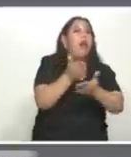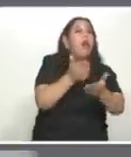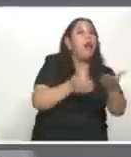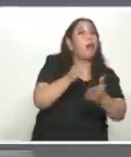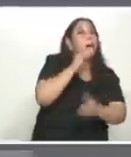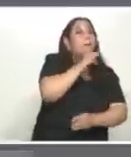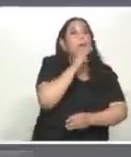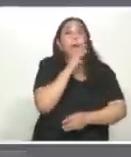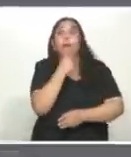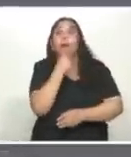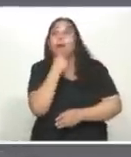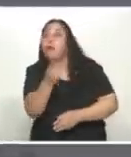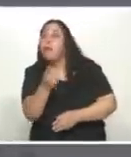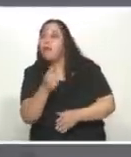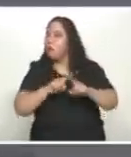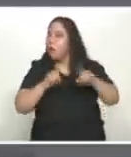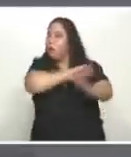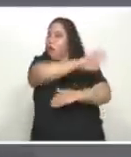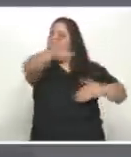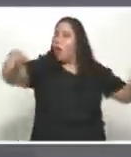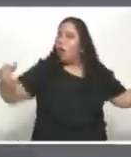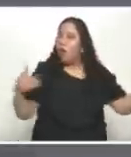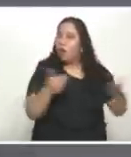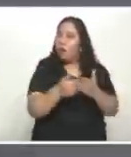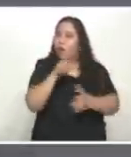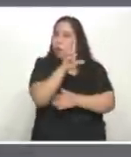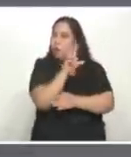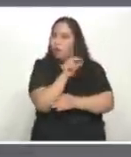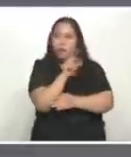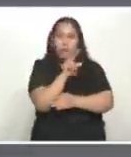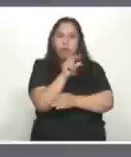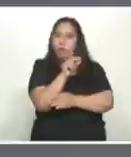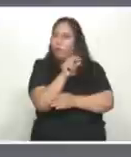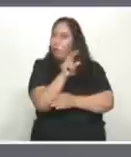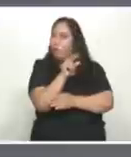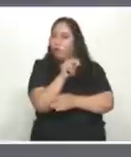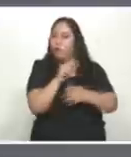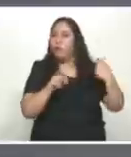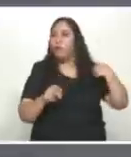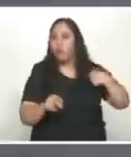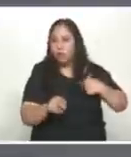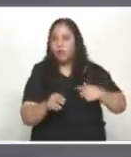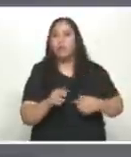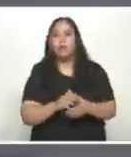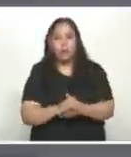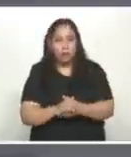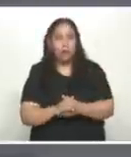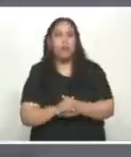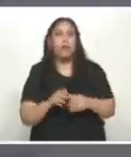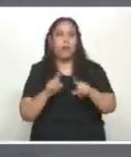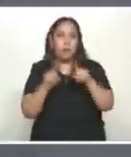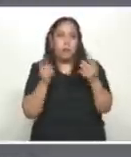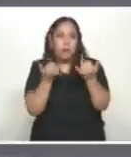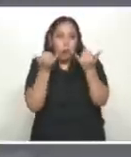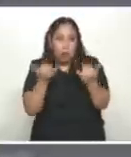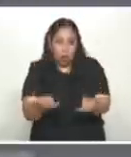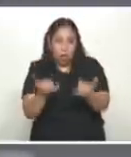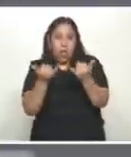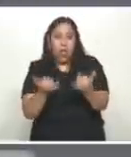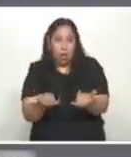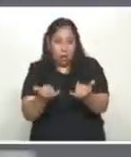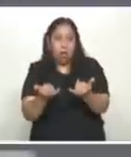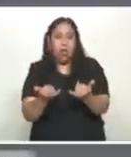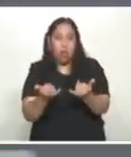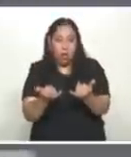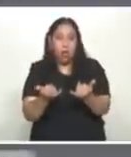todo el tiempo. Entonces, estos tuvieron engañado a la gente un par de años, pero ahora se está creando